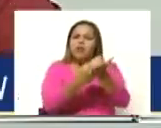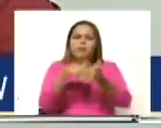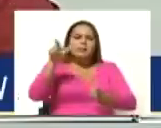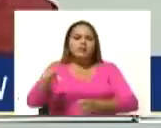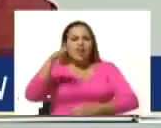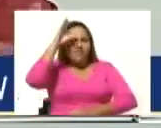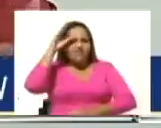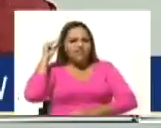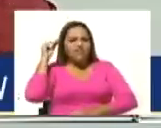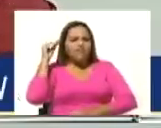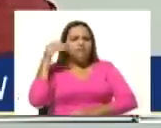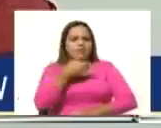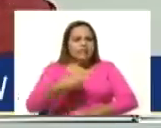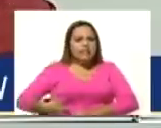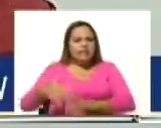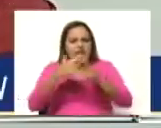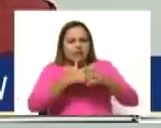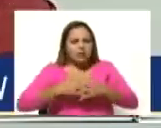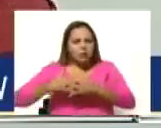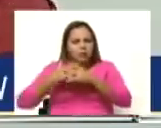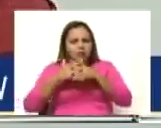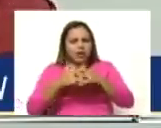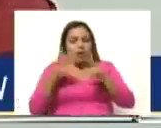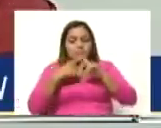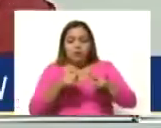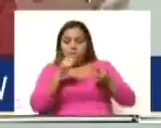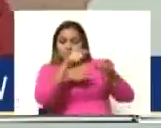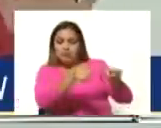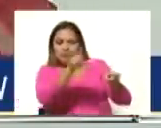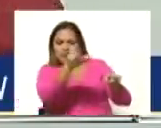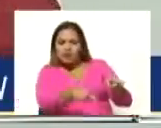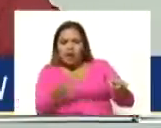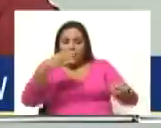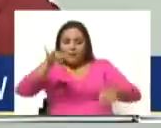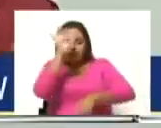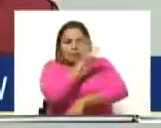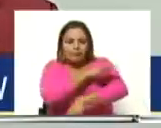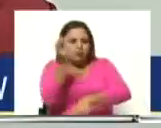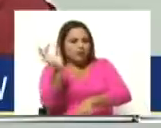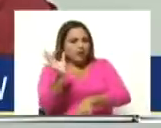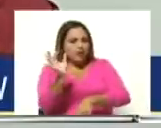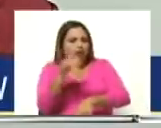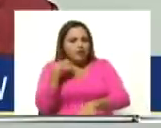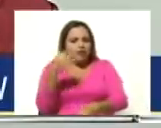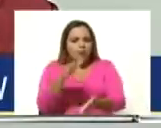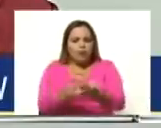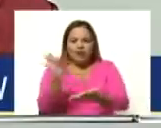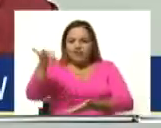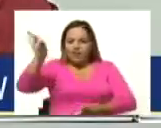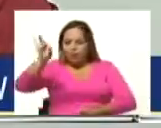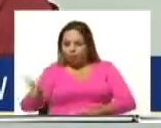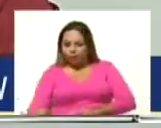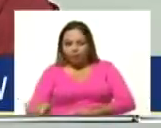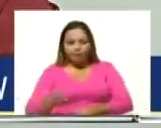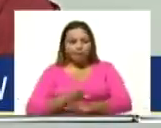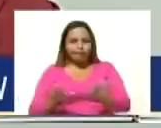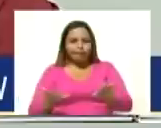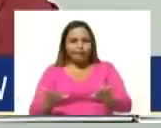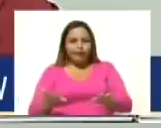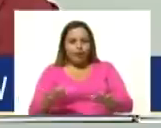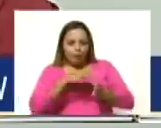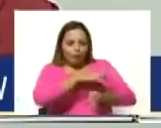a la política. Pero que este caballero esté ahí, se lo pica un zancudo, imagínate tú, pues, se muere el zancudo. Y se